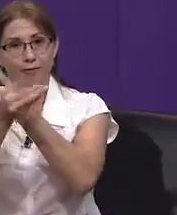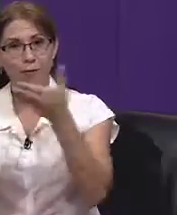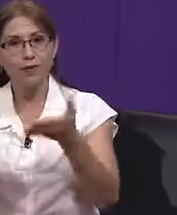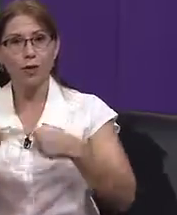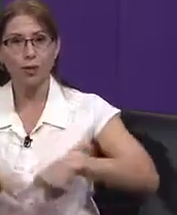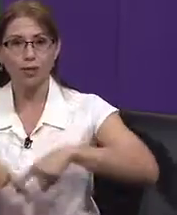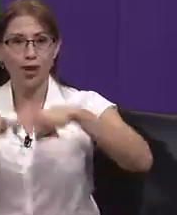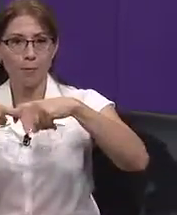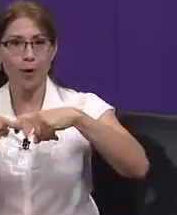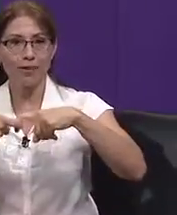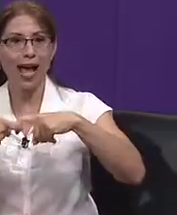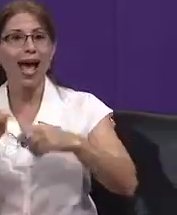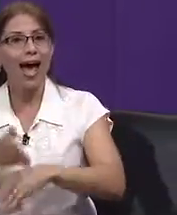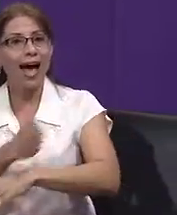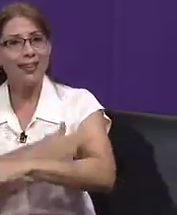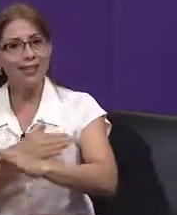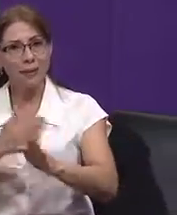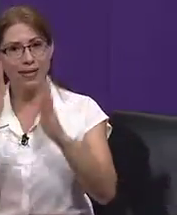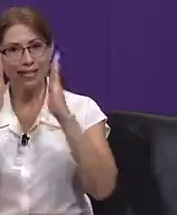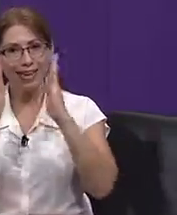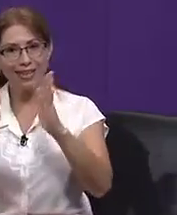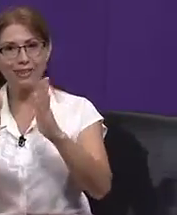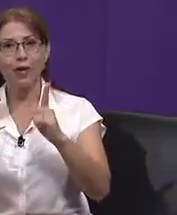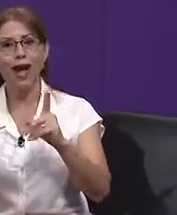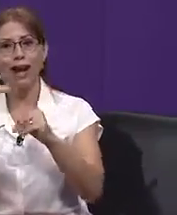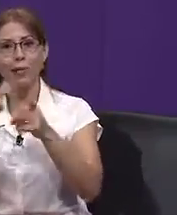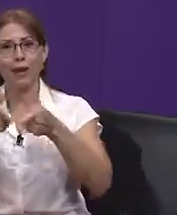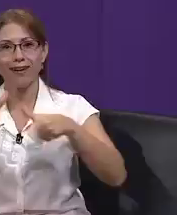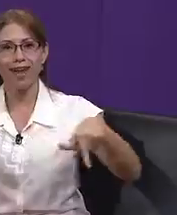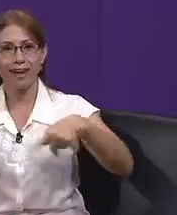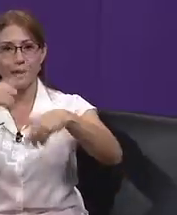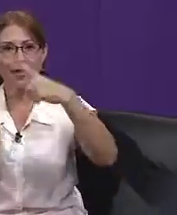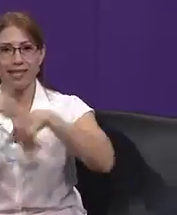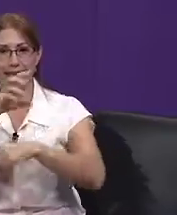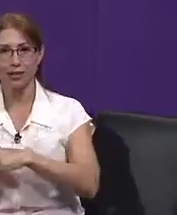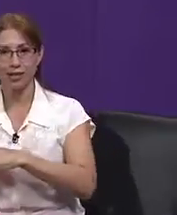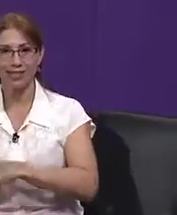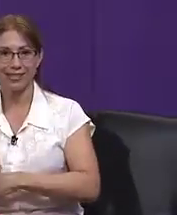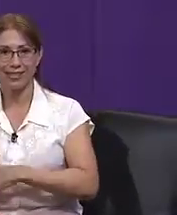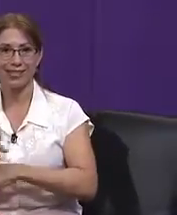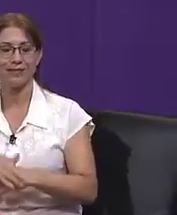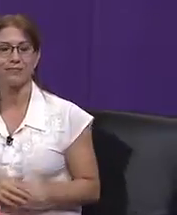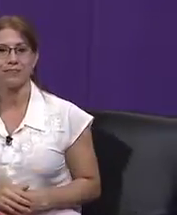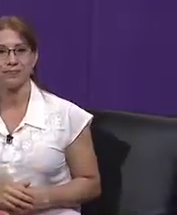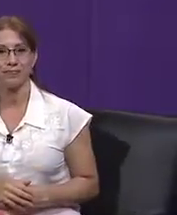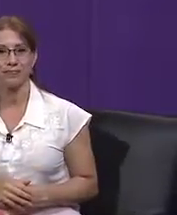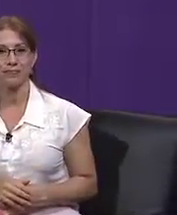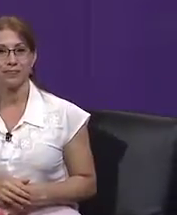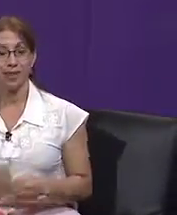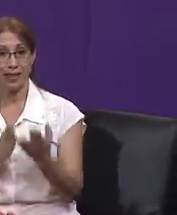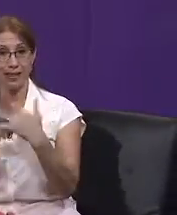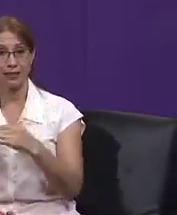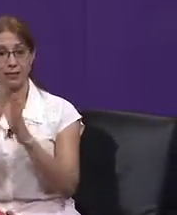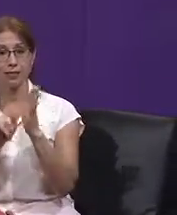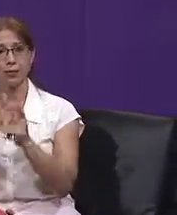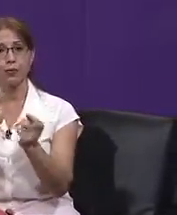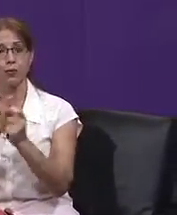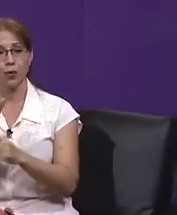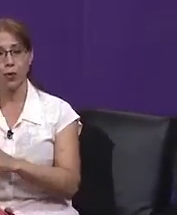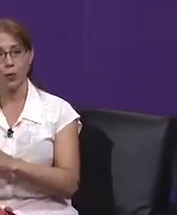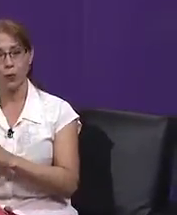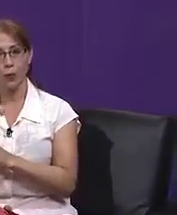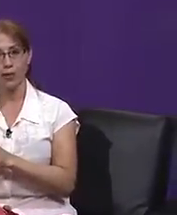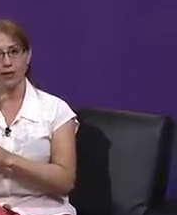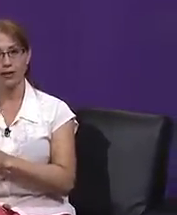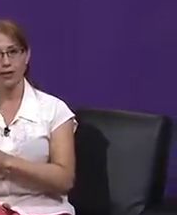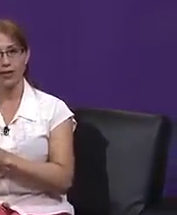Después de esta información vamos a la pausa. Antes, preste la atención a la palabra en lengua de señas costarricense. En